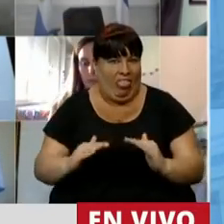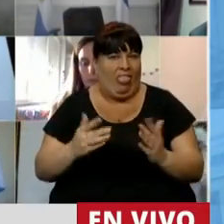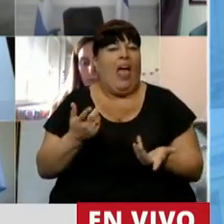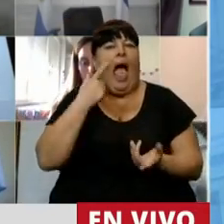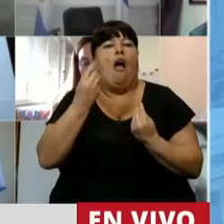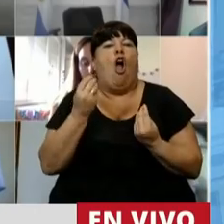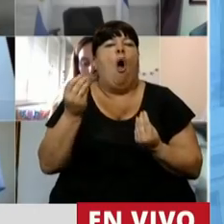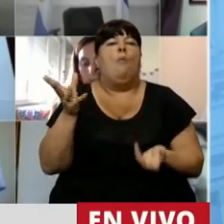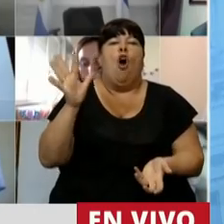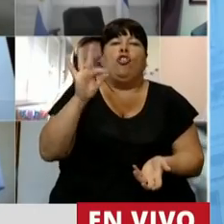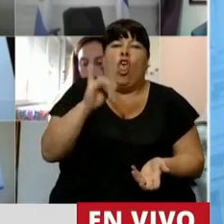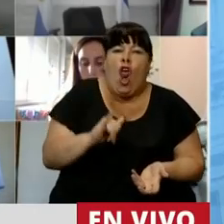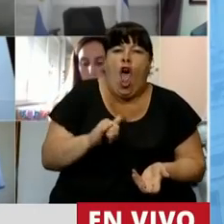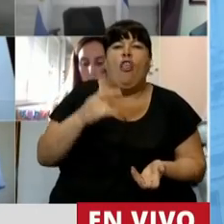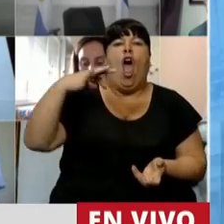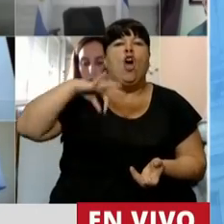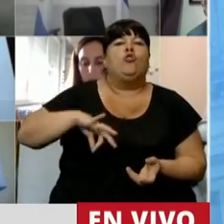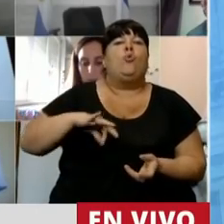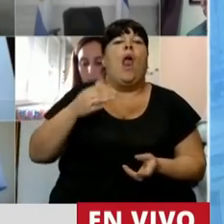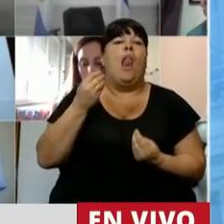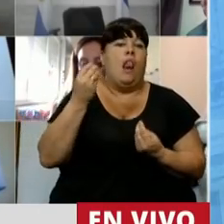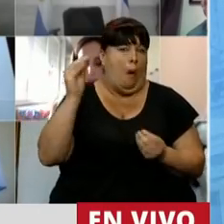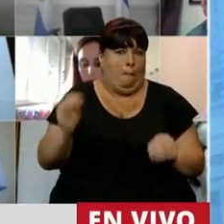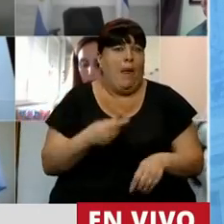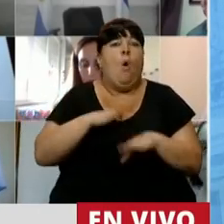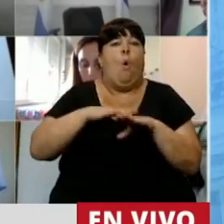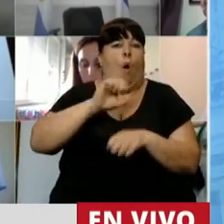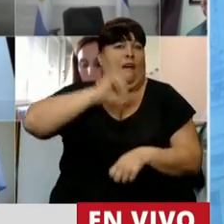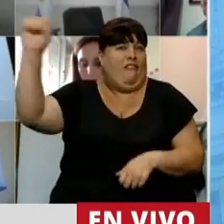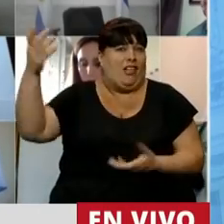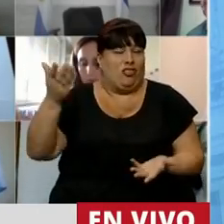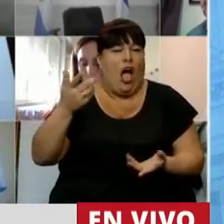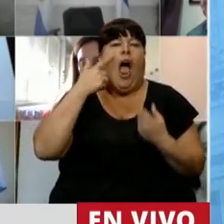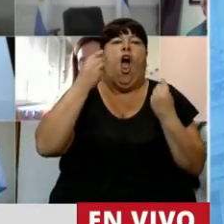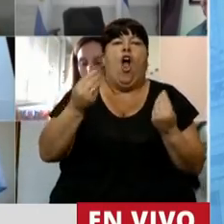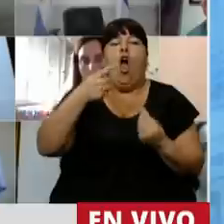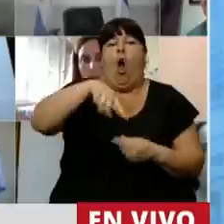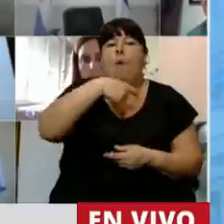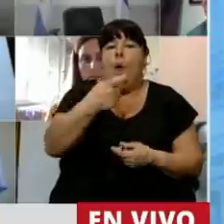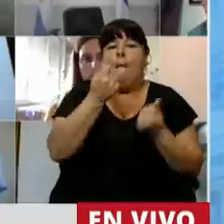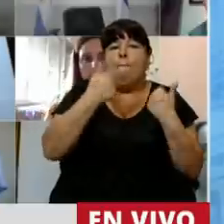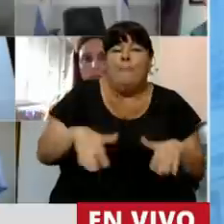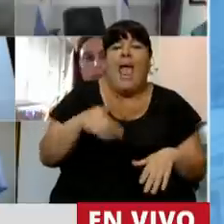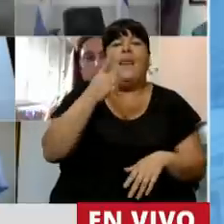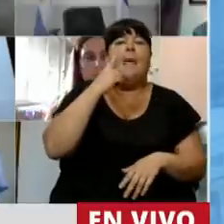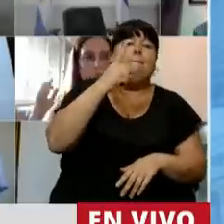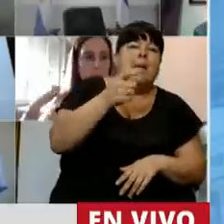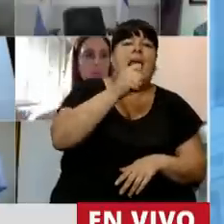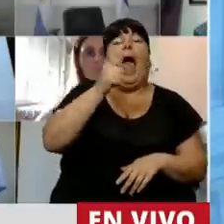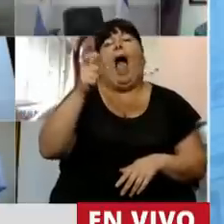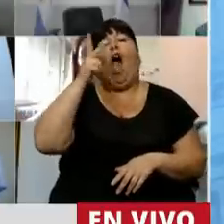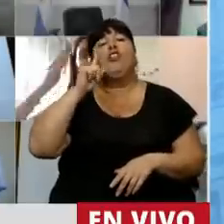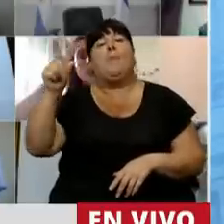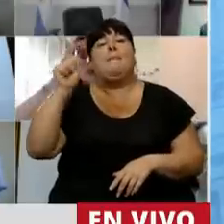cómo día a día su sueldo se lo comía la inflación, a ver cómo perdían entre